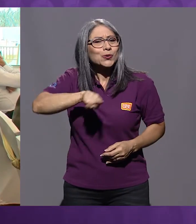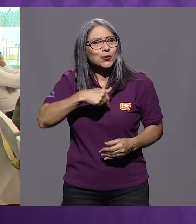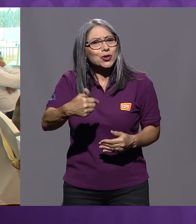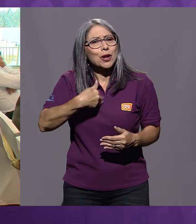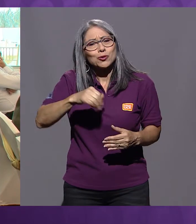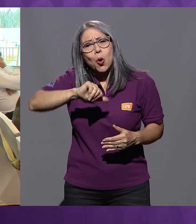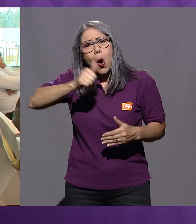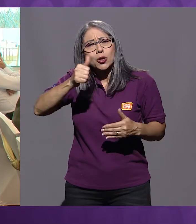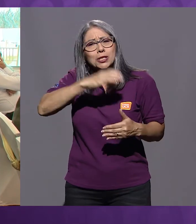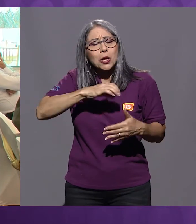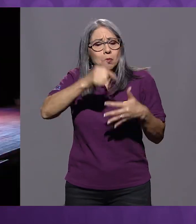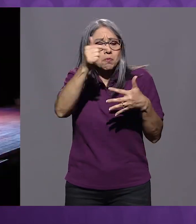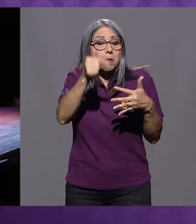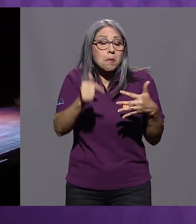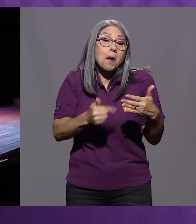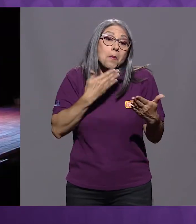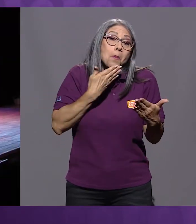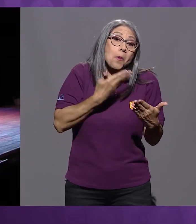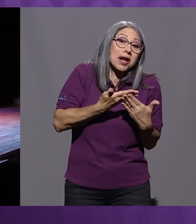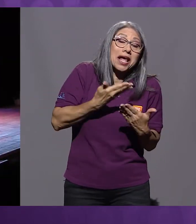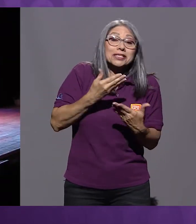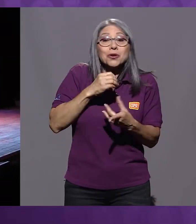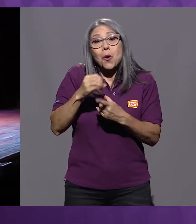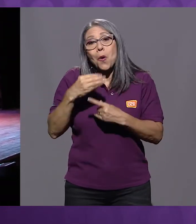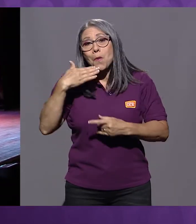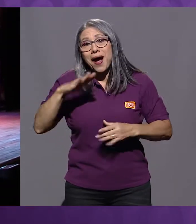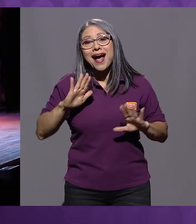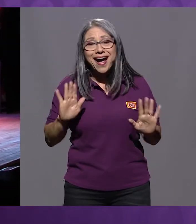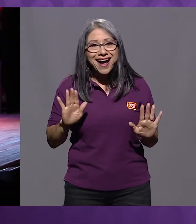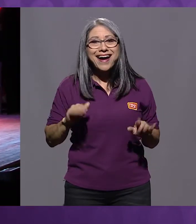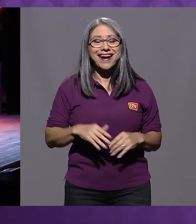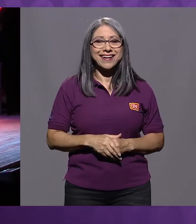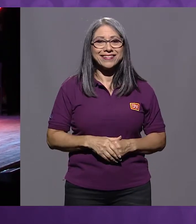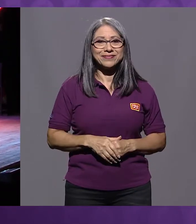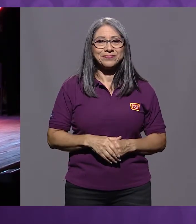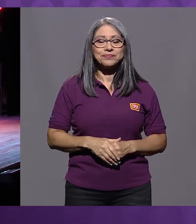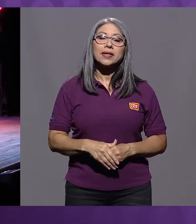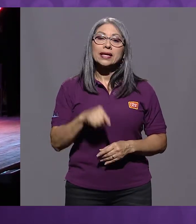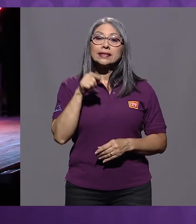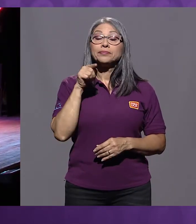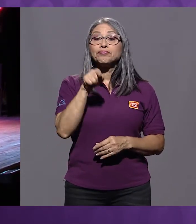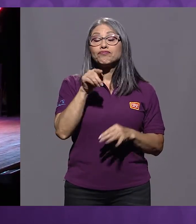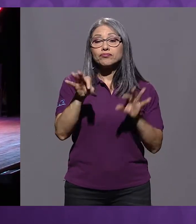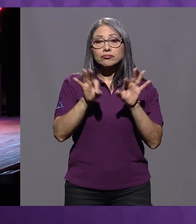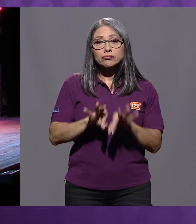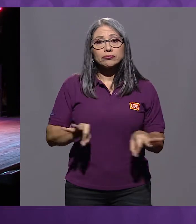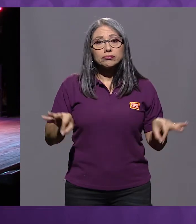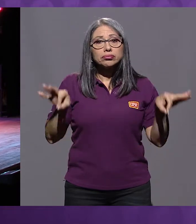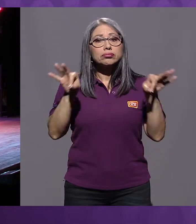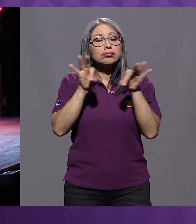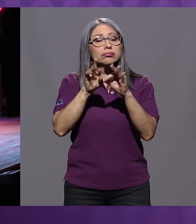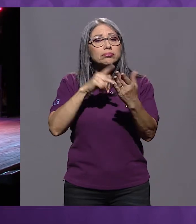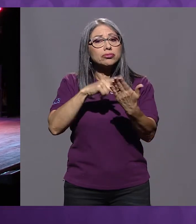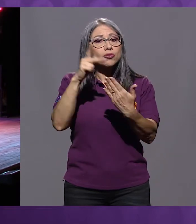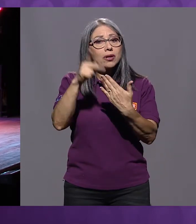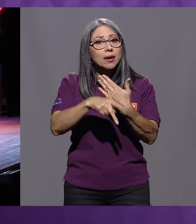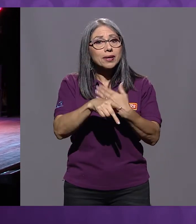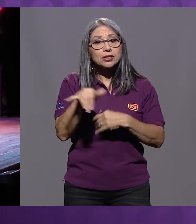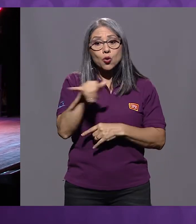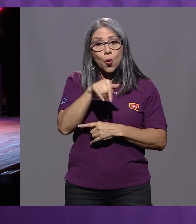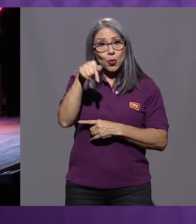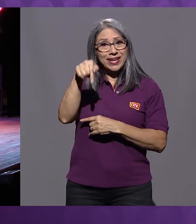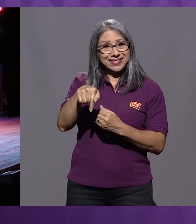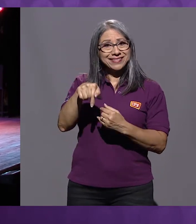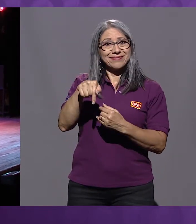otras cosas buenas que hacemos o malas en algunos casos también, ¿no? Y de ahí la importancia de programas